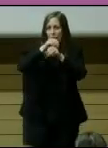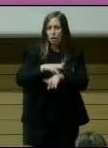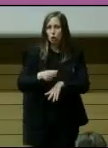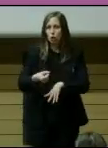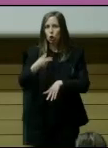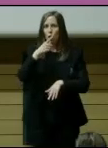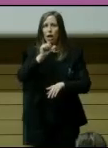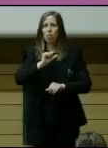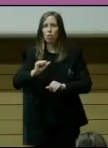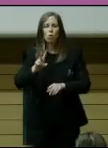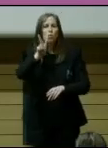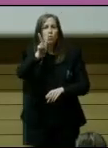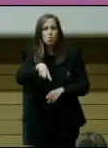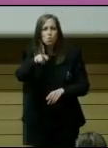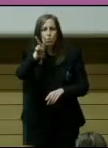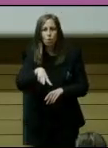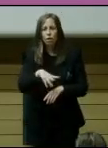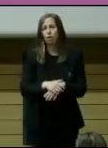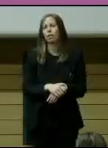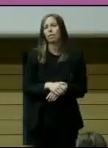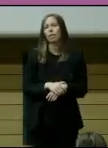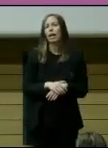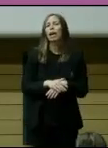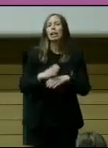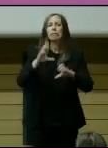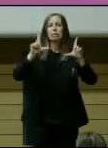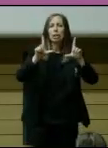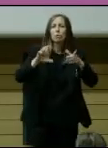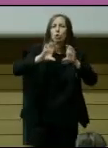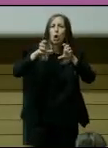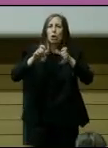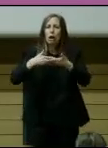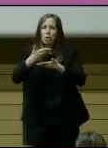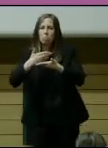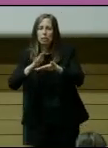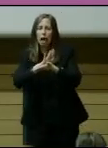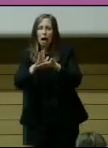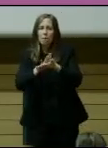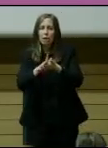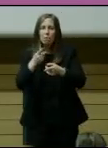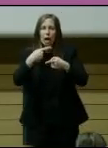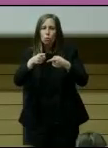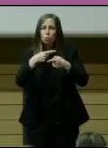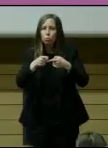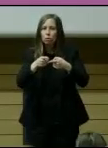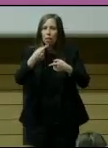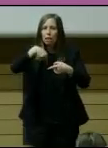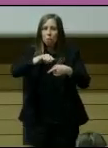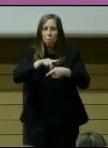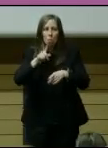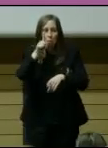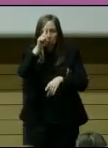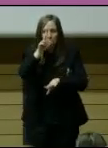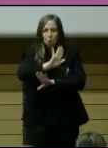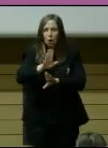Nunca de la historia de las drogas, desde que hay medios de comunicación, obviamente, se había hablado tanto de una sustancia que no teníamos presencia.